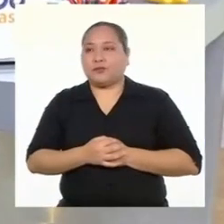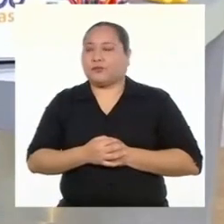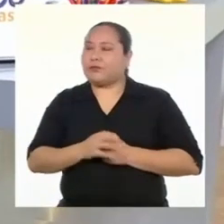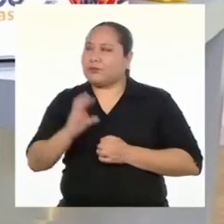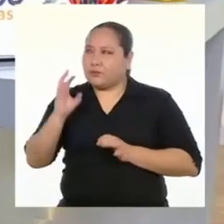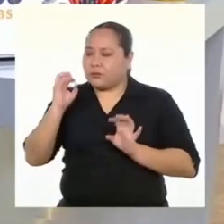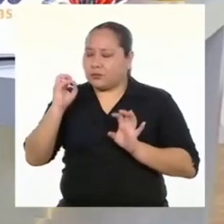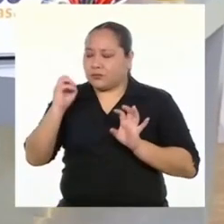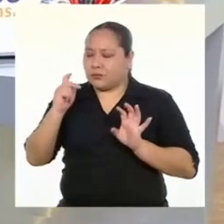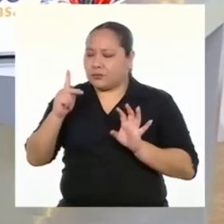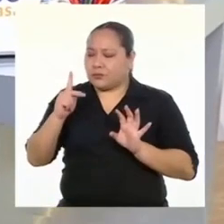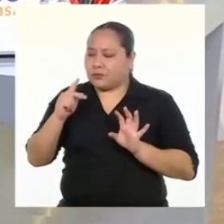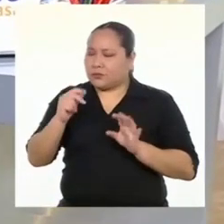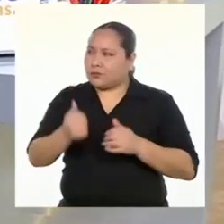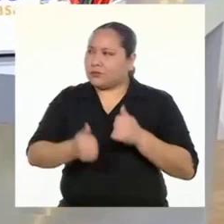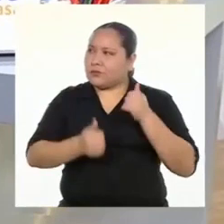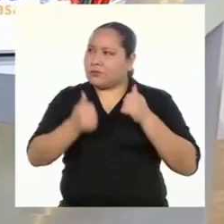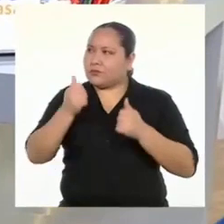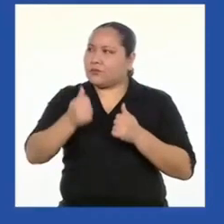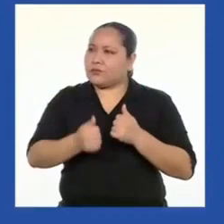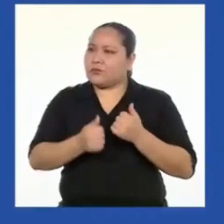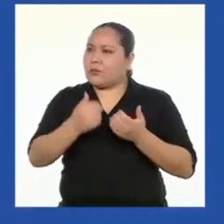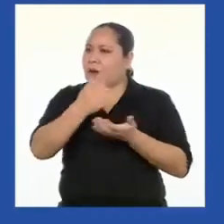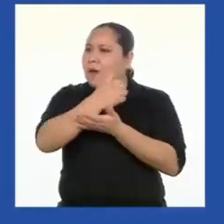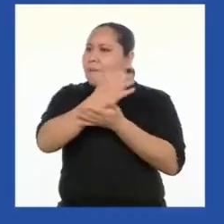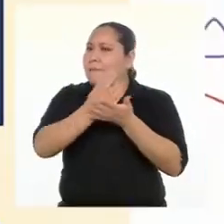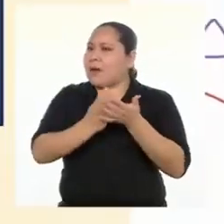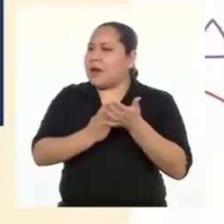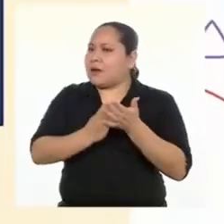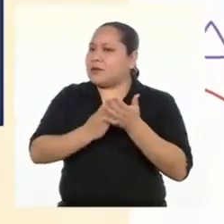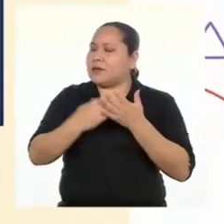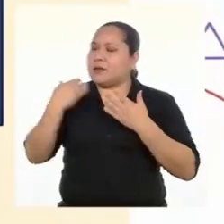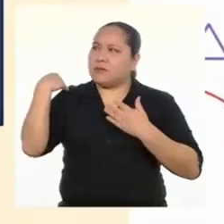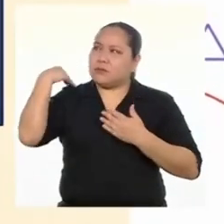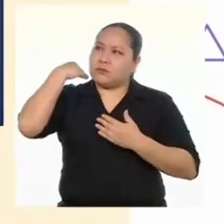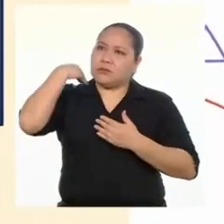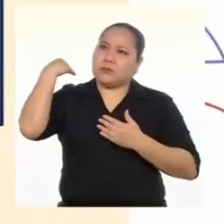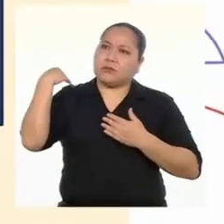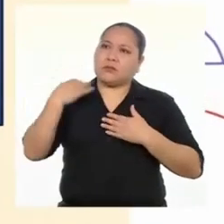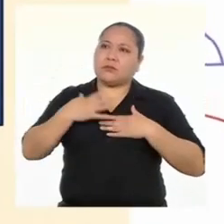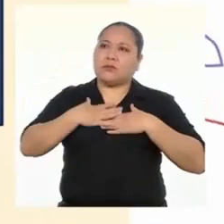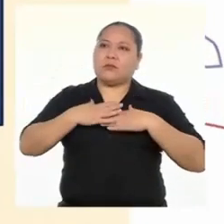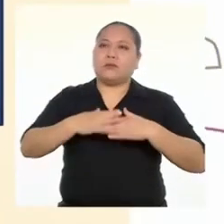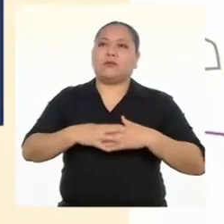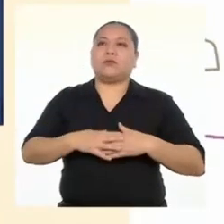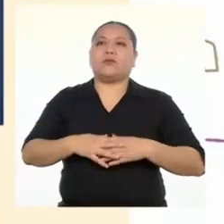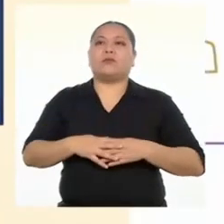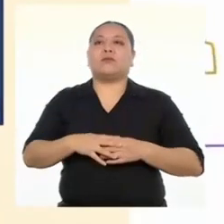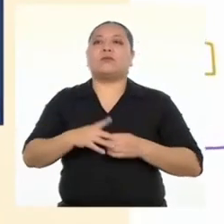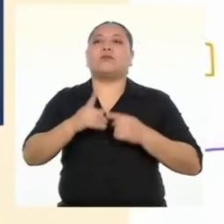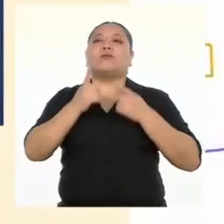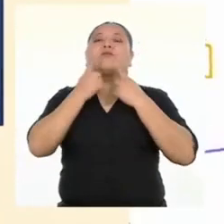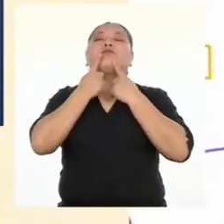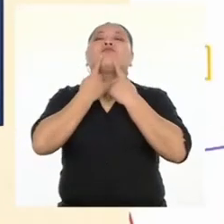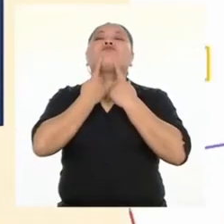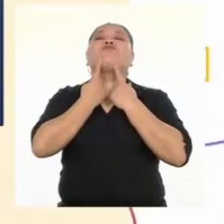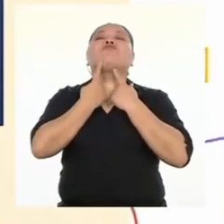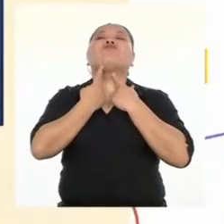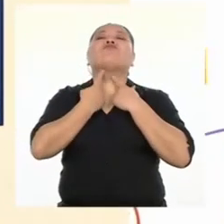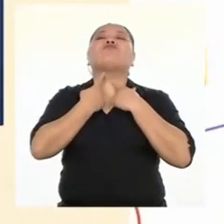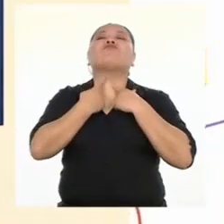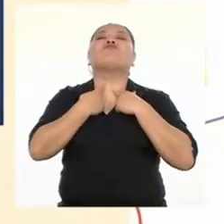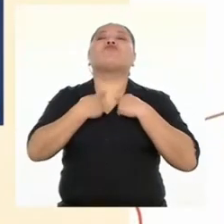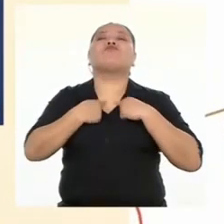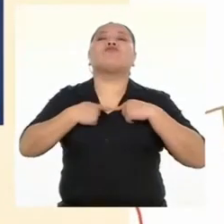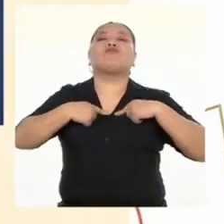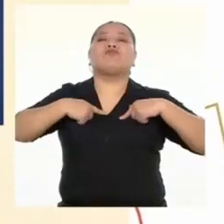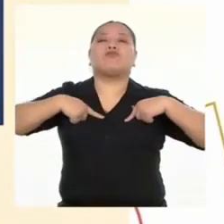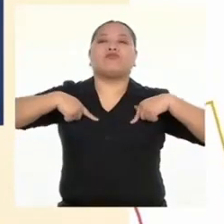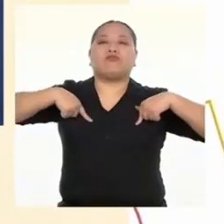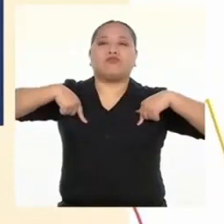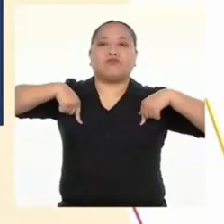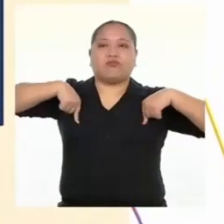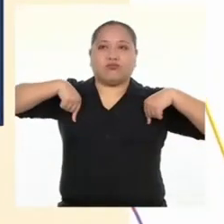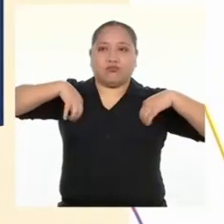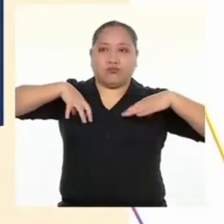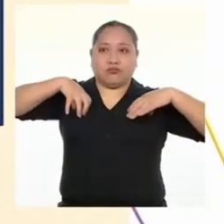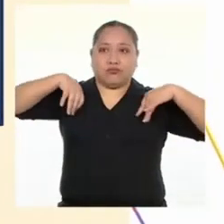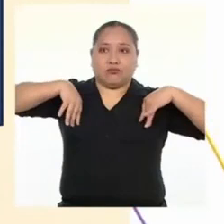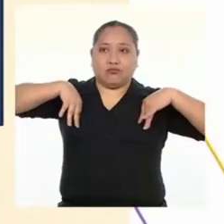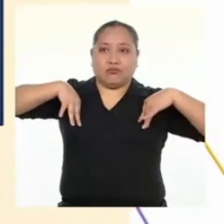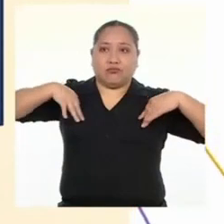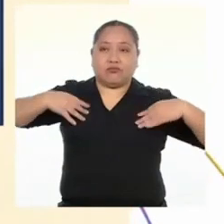Bien, ¿y cuáles son las vías respiratorias? Son los conductos por los que entra y sale el aire que